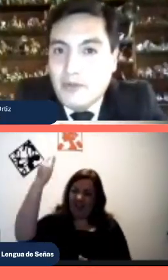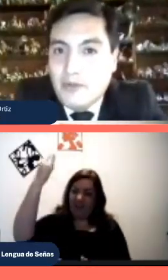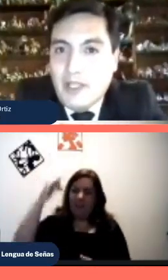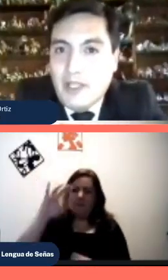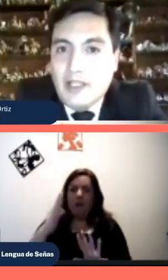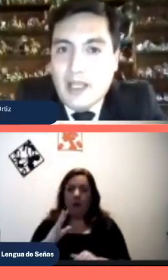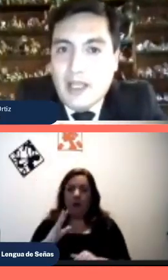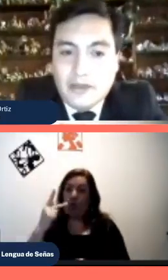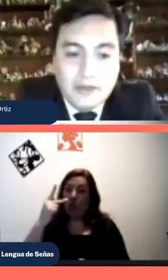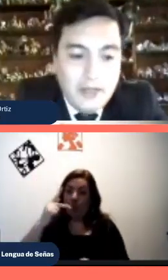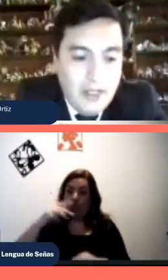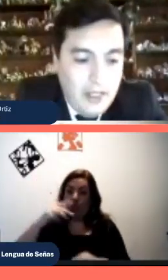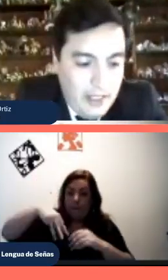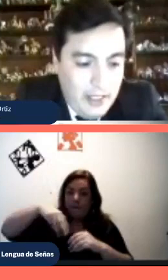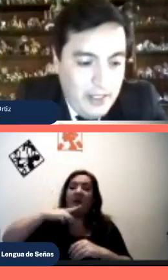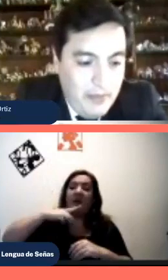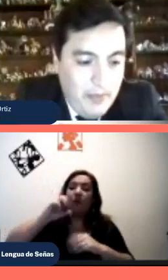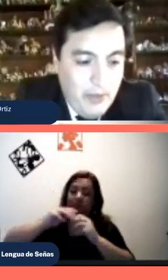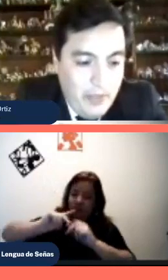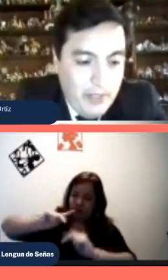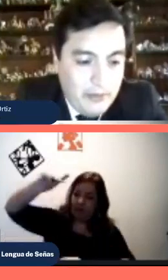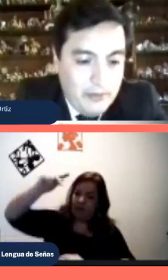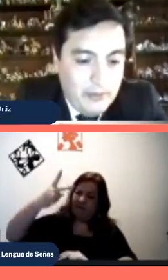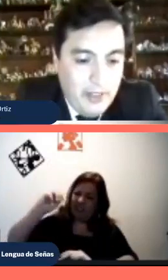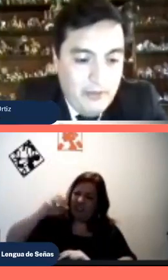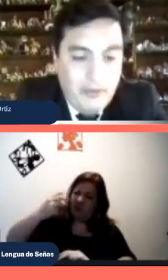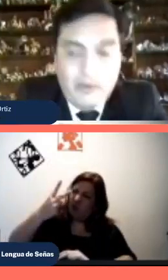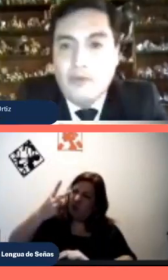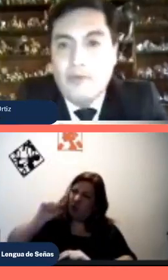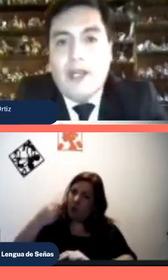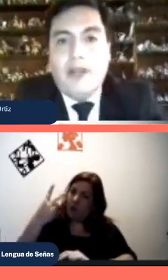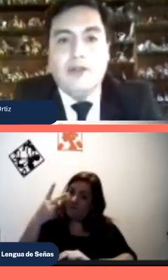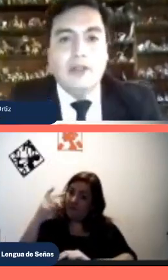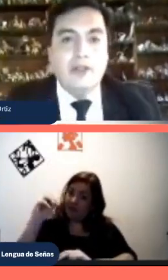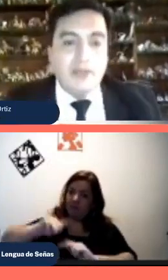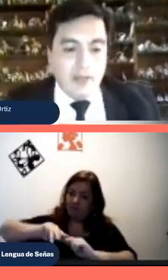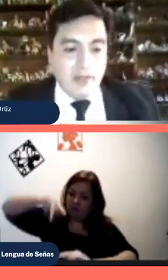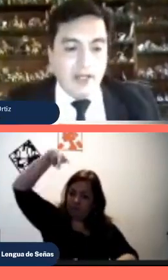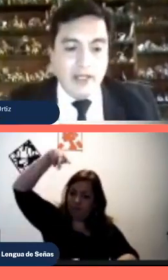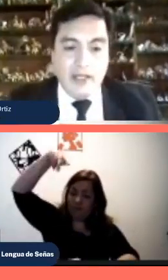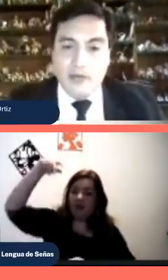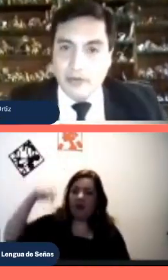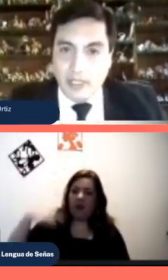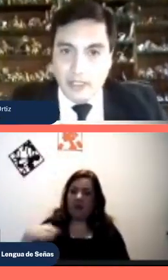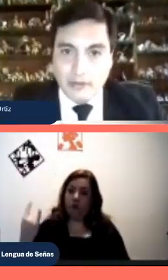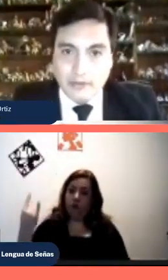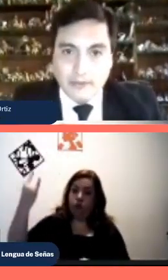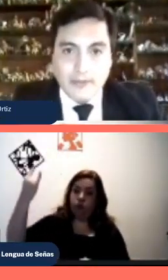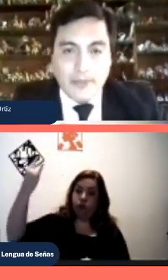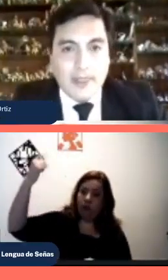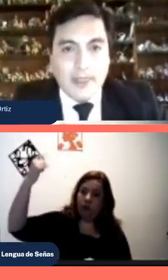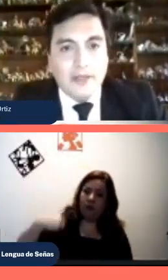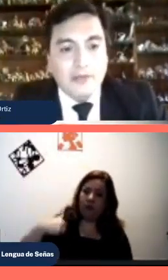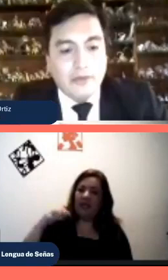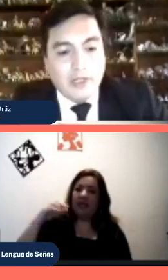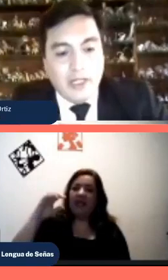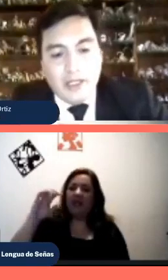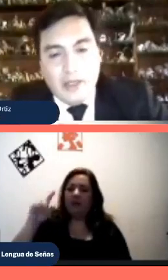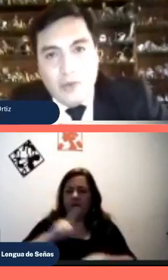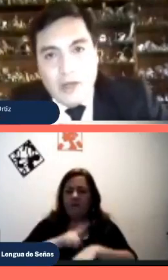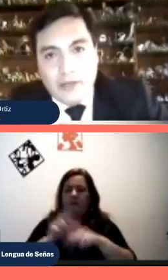2 metros 20 de alto. Este pingüino vivió en un periodo que se llama el Eoceno, hace